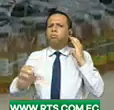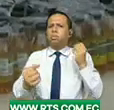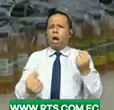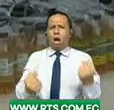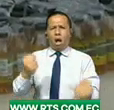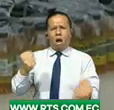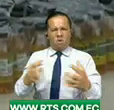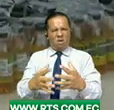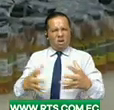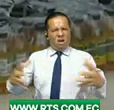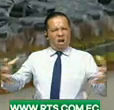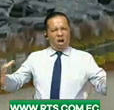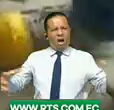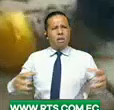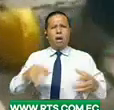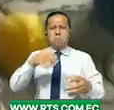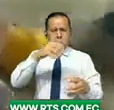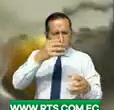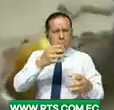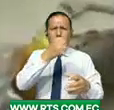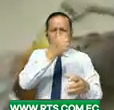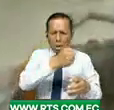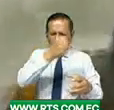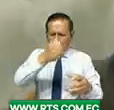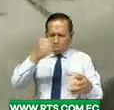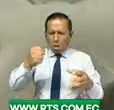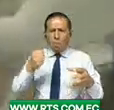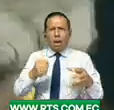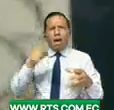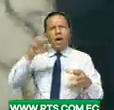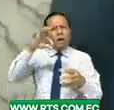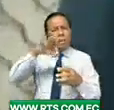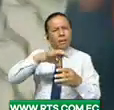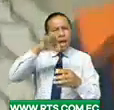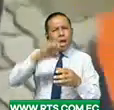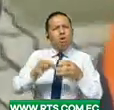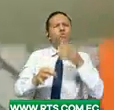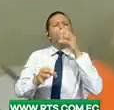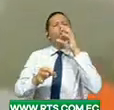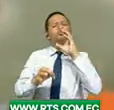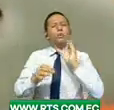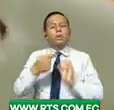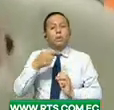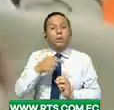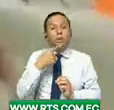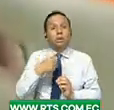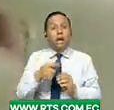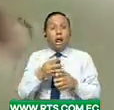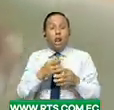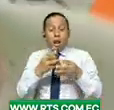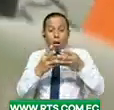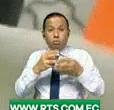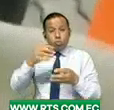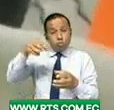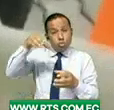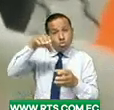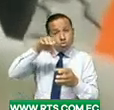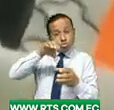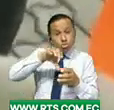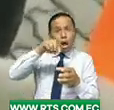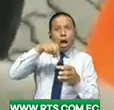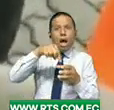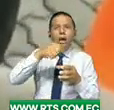de una bebida específicamente té de guayusa en la que de forma líquida camuflaron cocaína la policía tenían